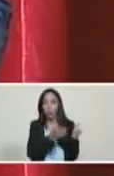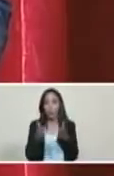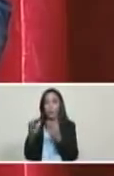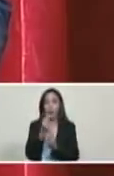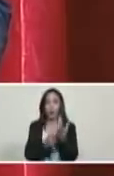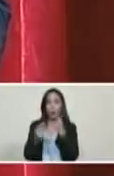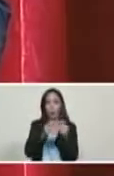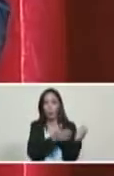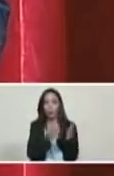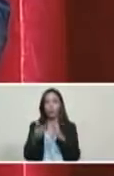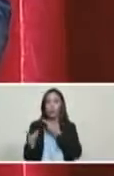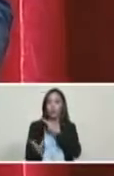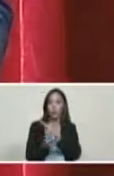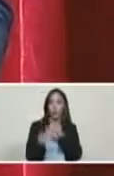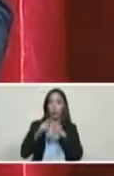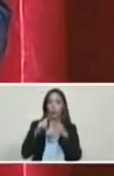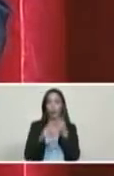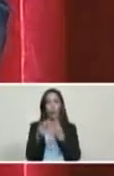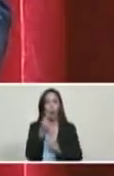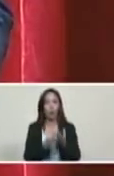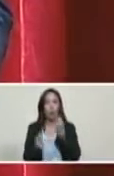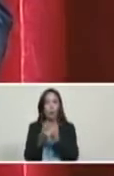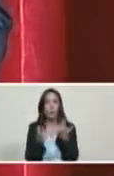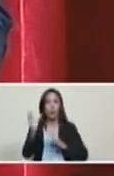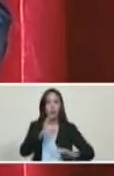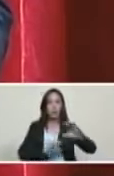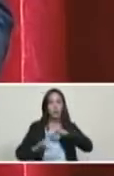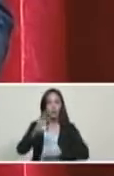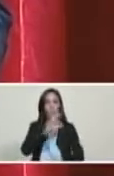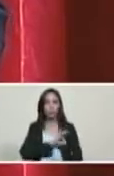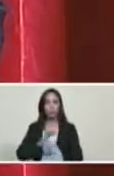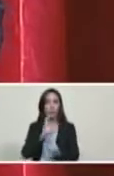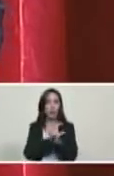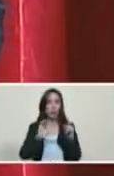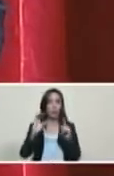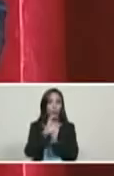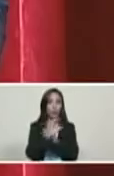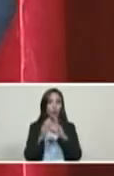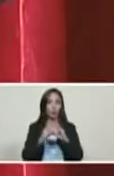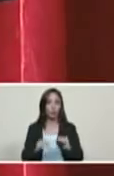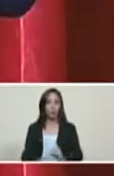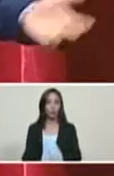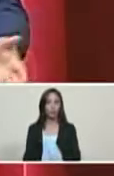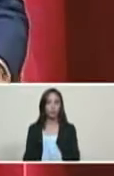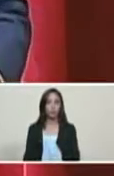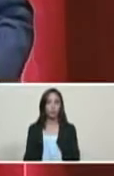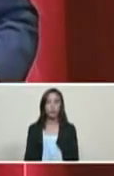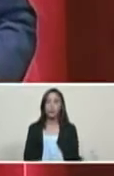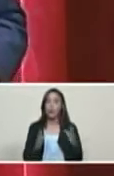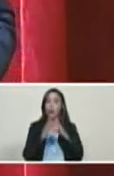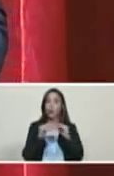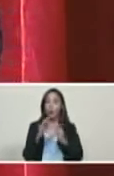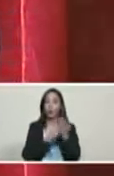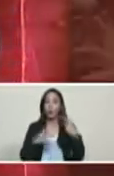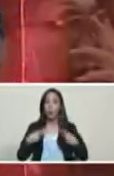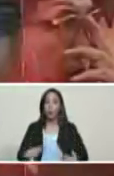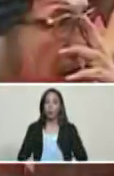económico, tecnológico, científico, social, cultural, humano de nuestro país.